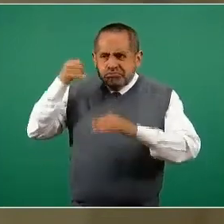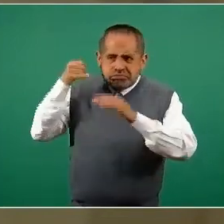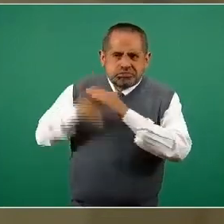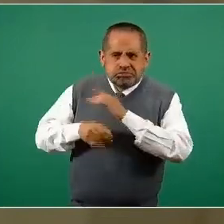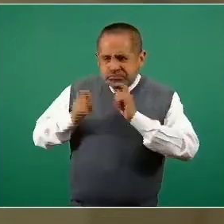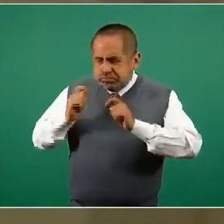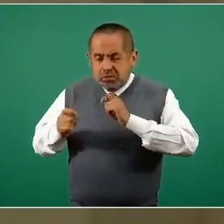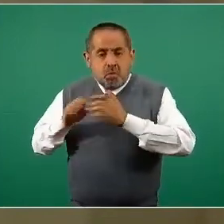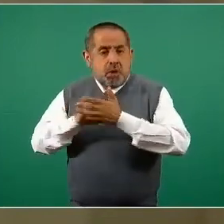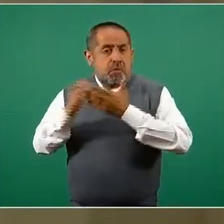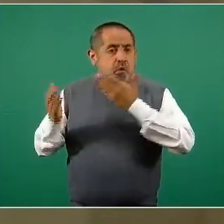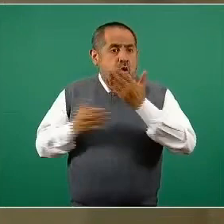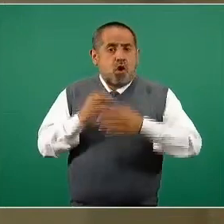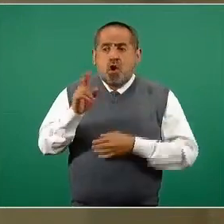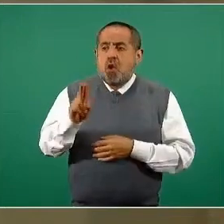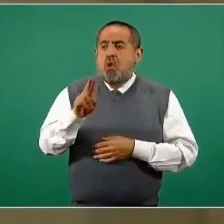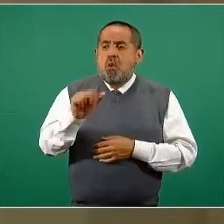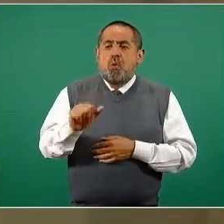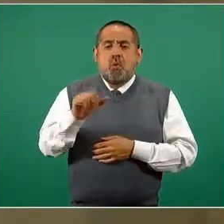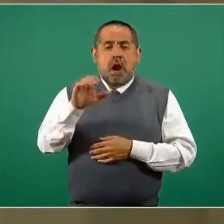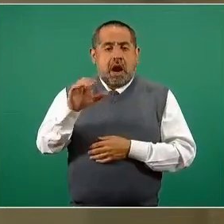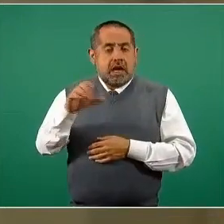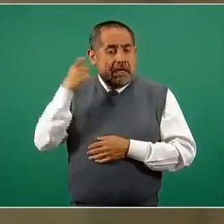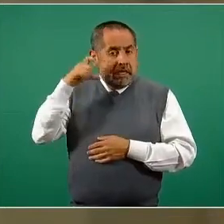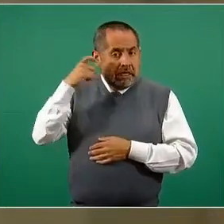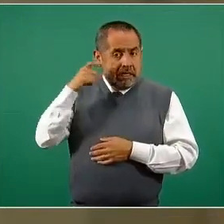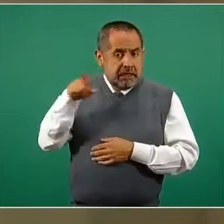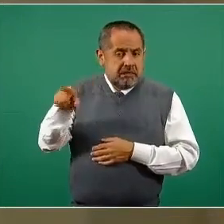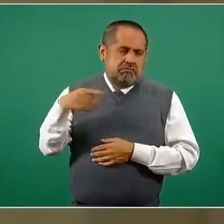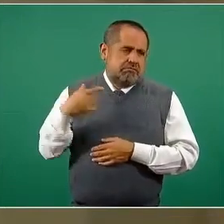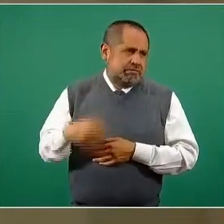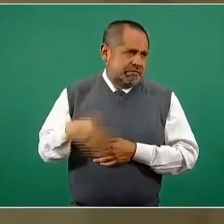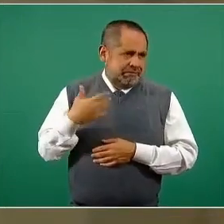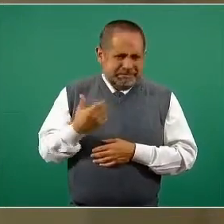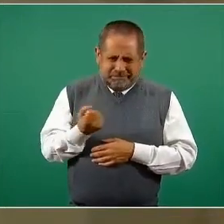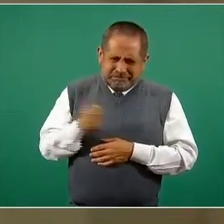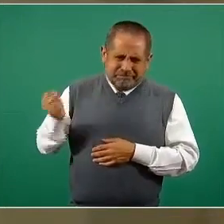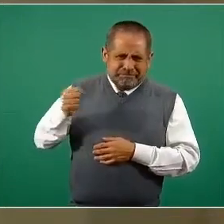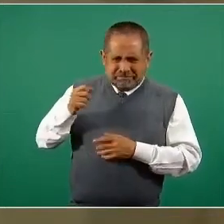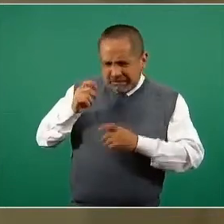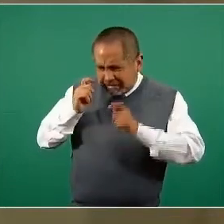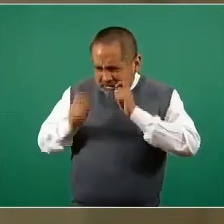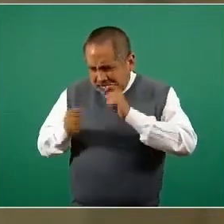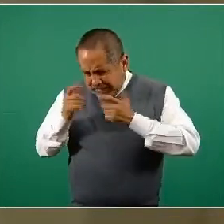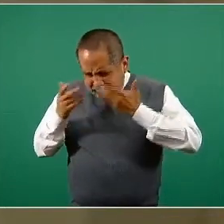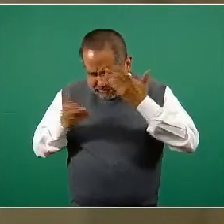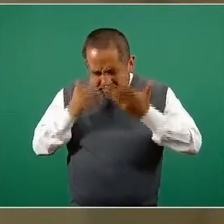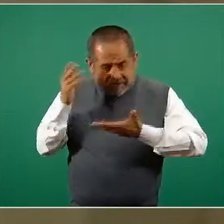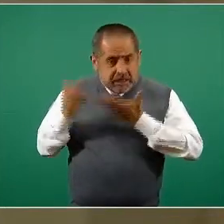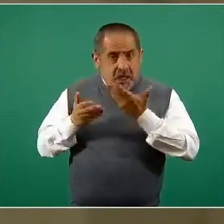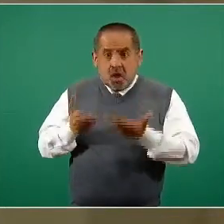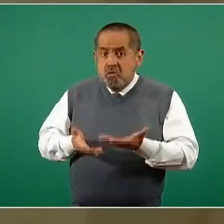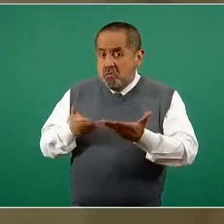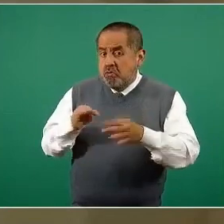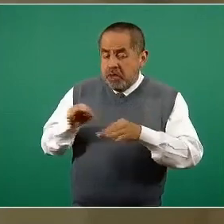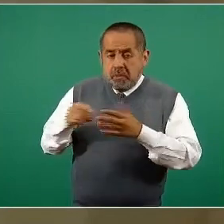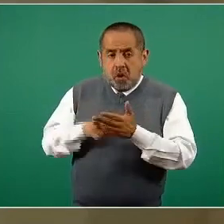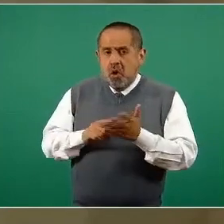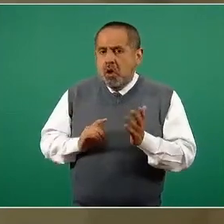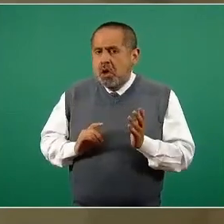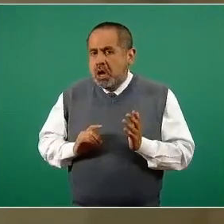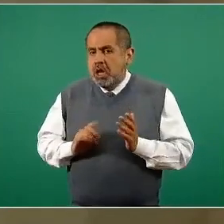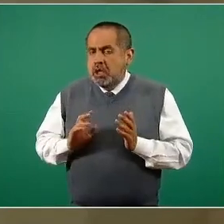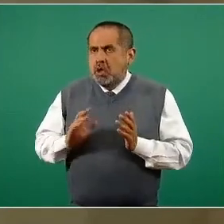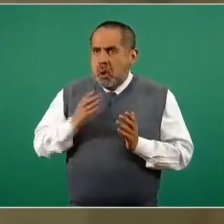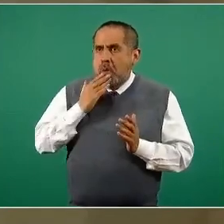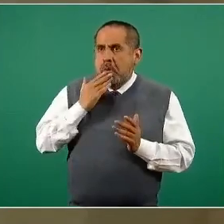los estudiantes de la UAC, Universidad Autónoma de Querétaro, que han expuesto su trabajo. Creo que ha